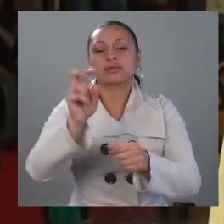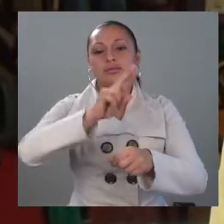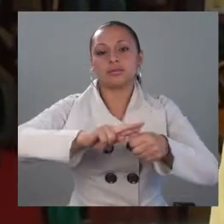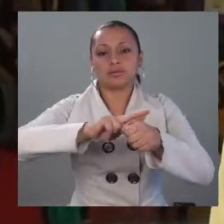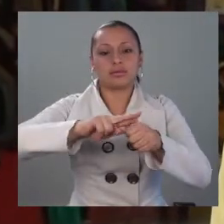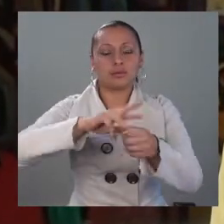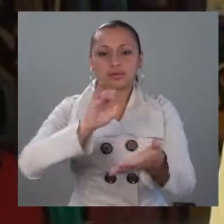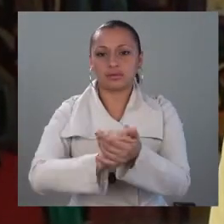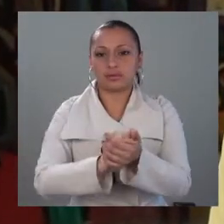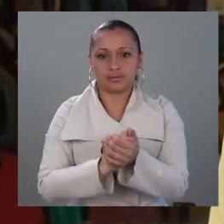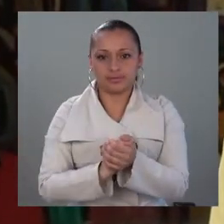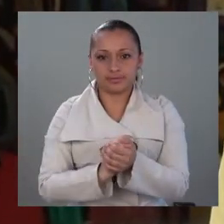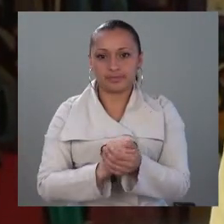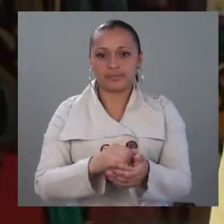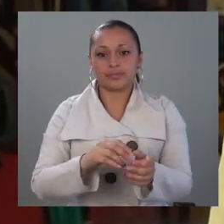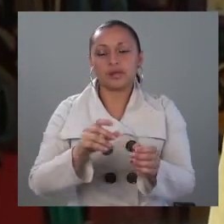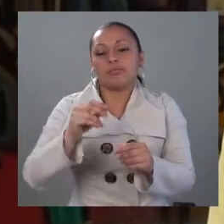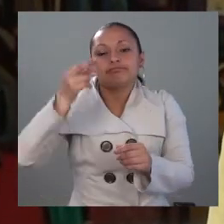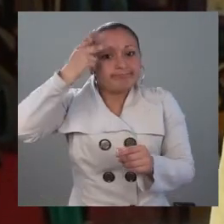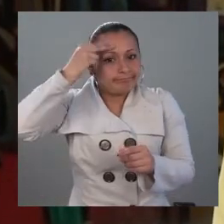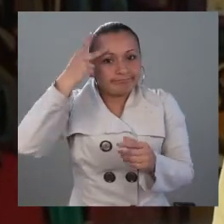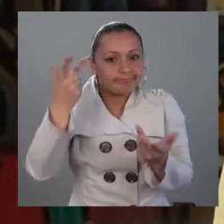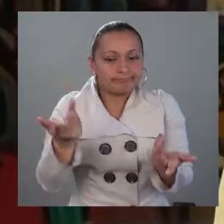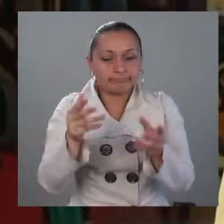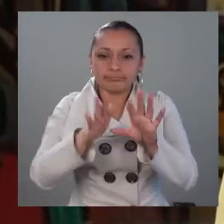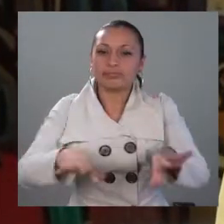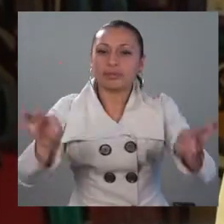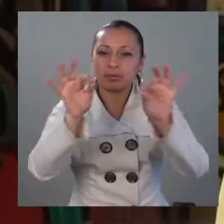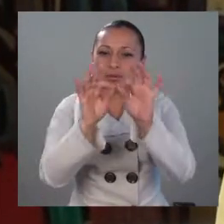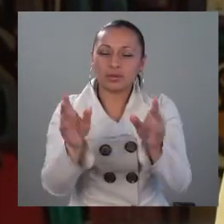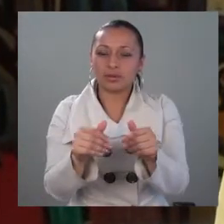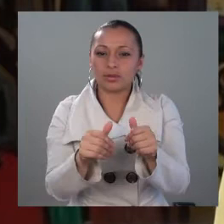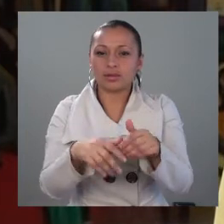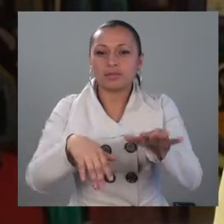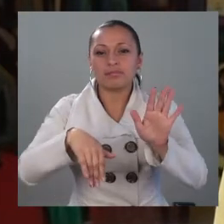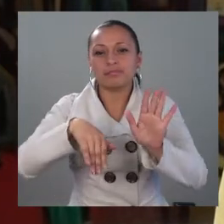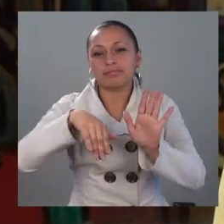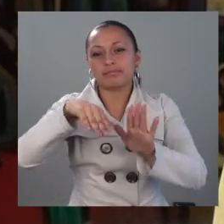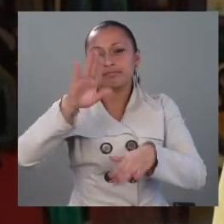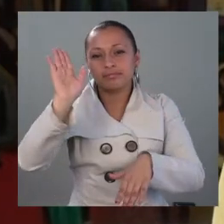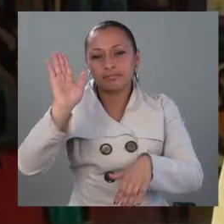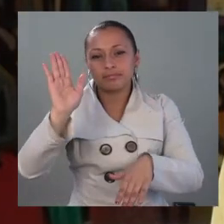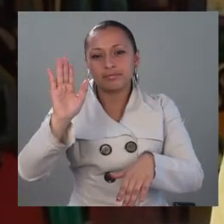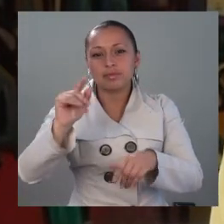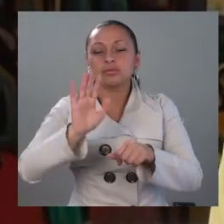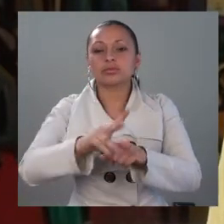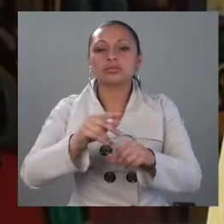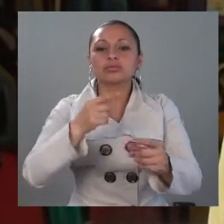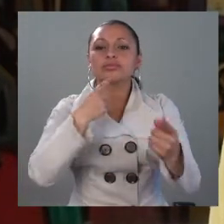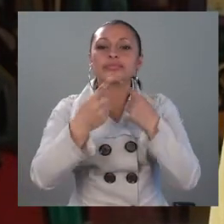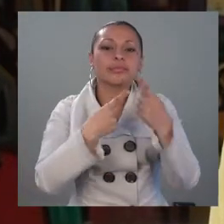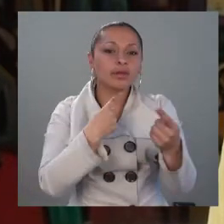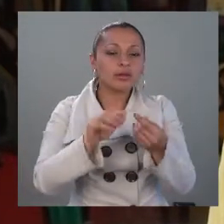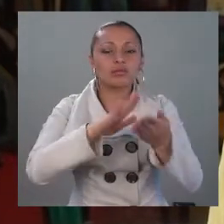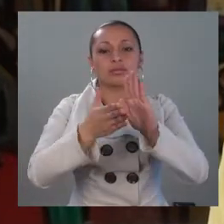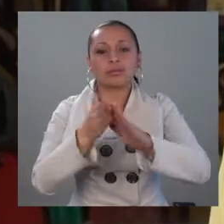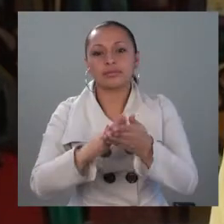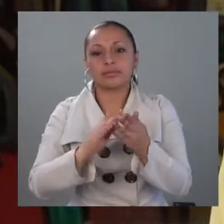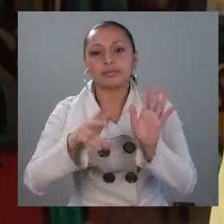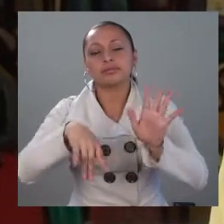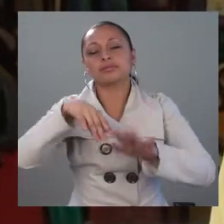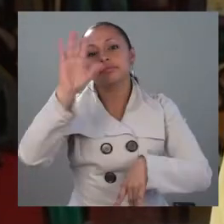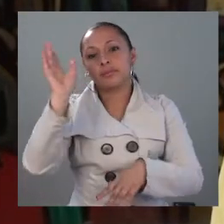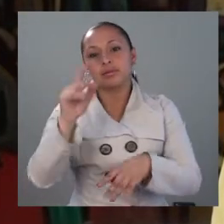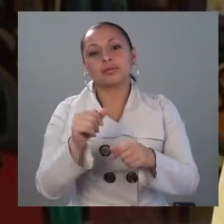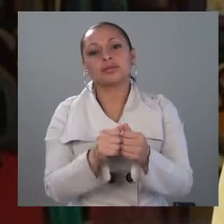de la región como tal. Obviamente en un marco de diálogos de la paz, en un